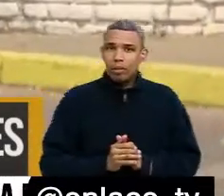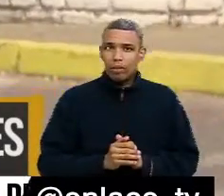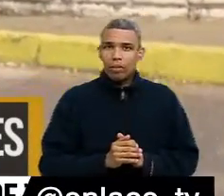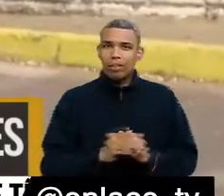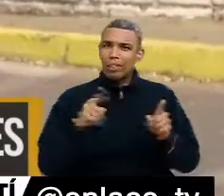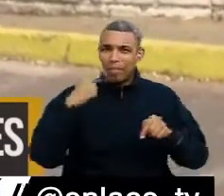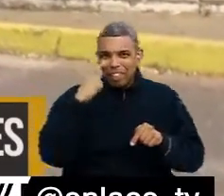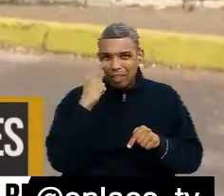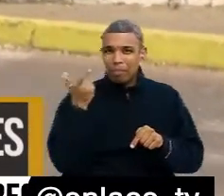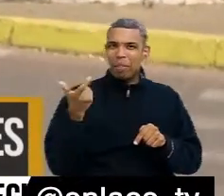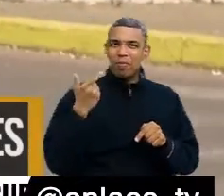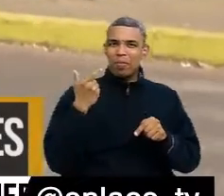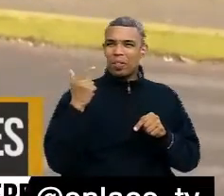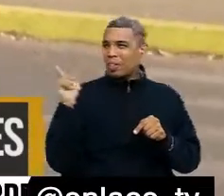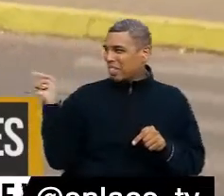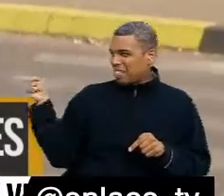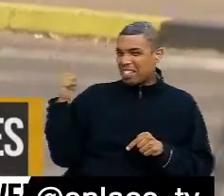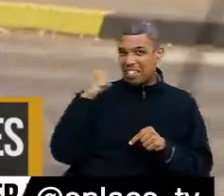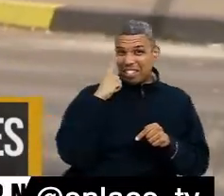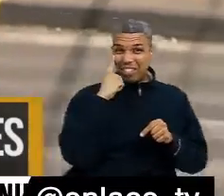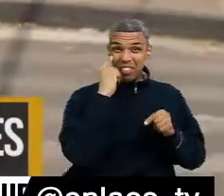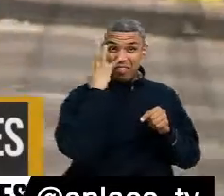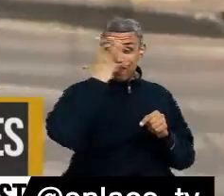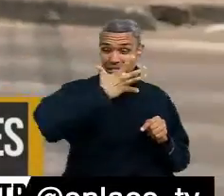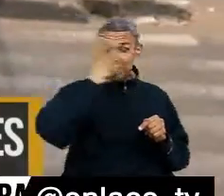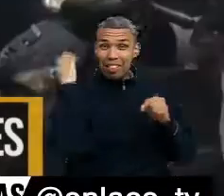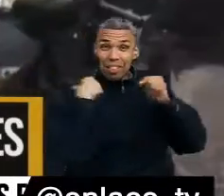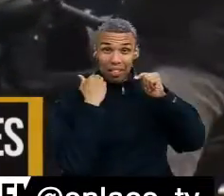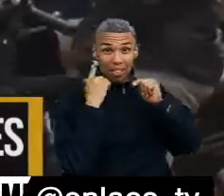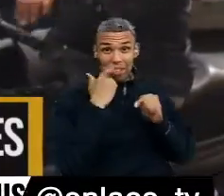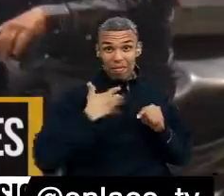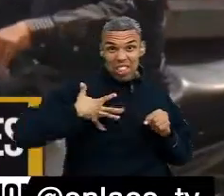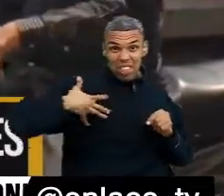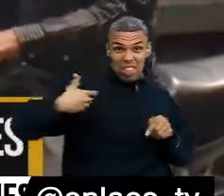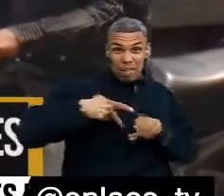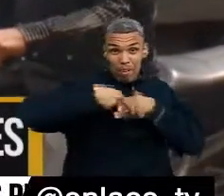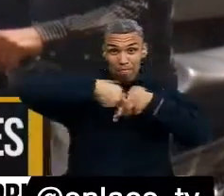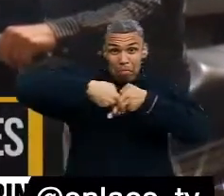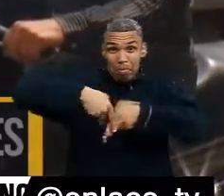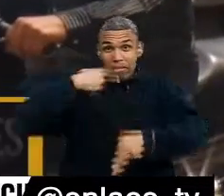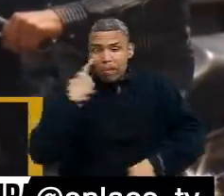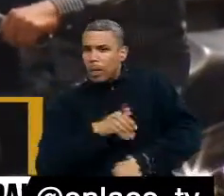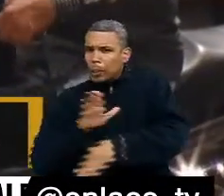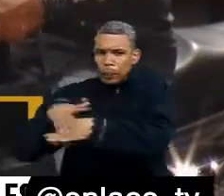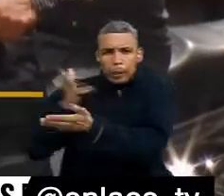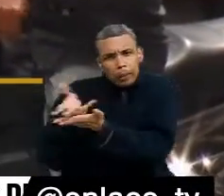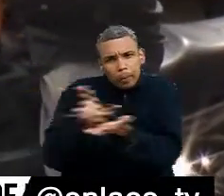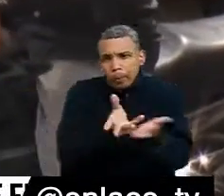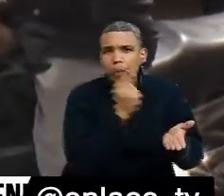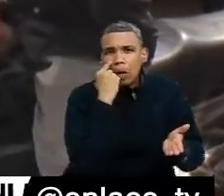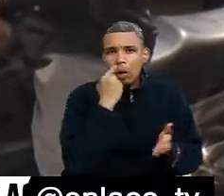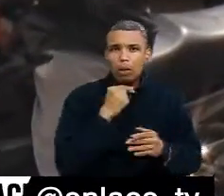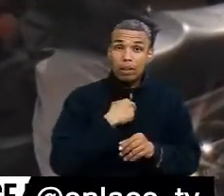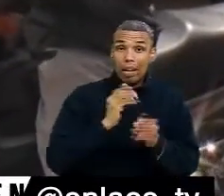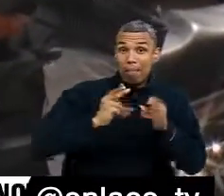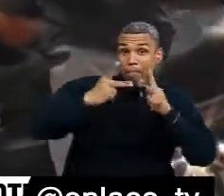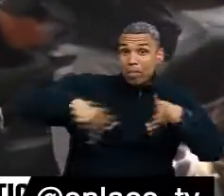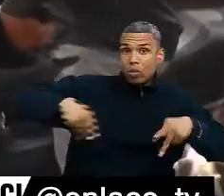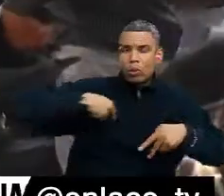para inculcar en los ciudadanos, peatones y conductores el acate de las normas de tránsito y así disminuir los índices de